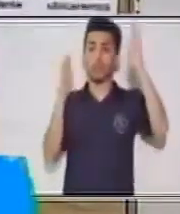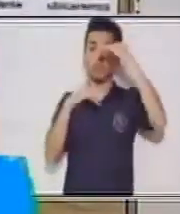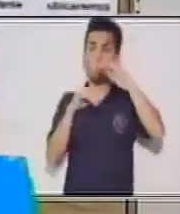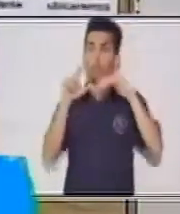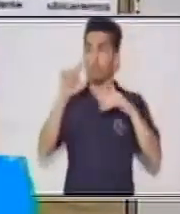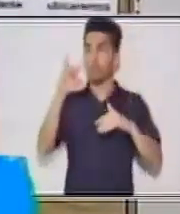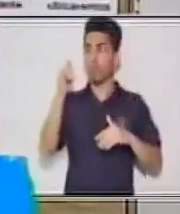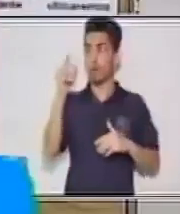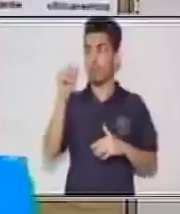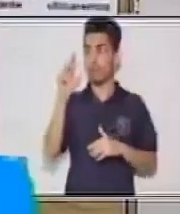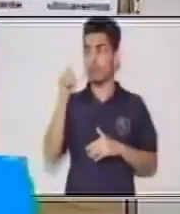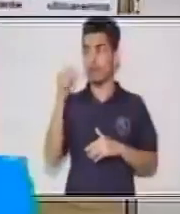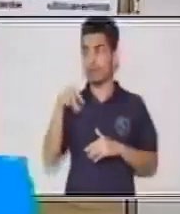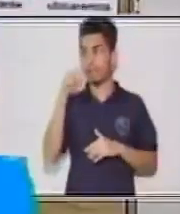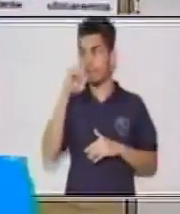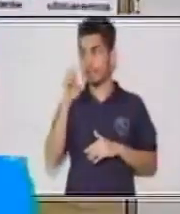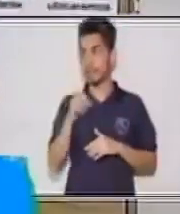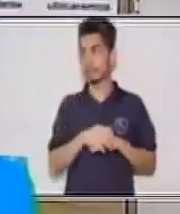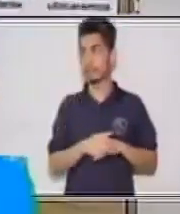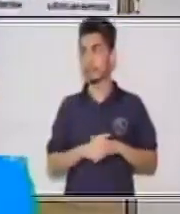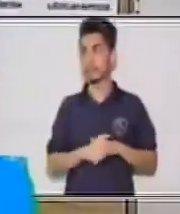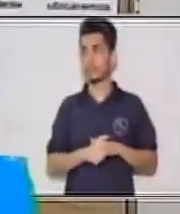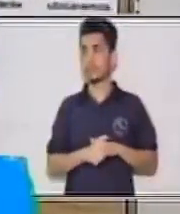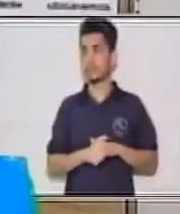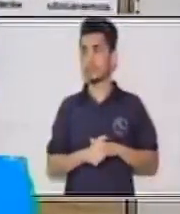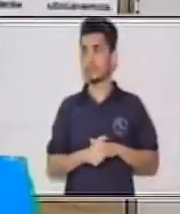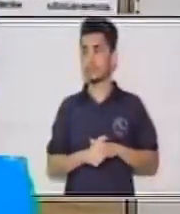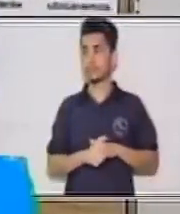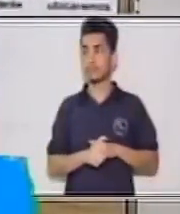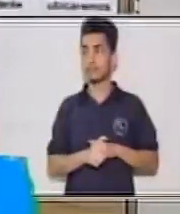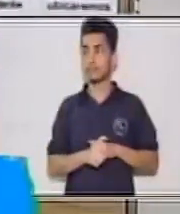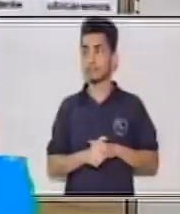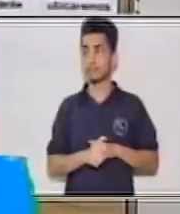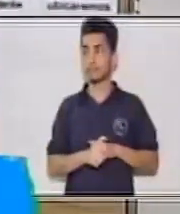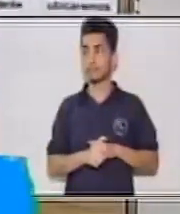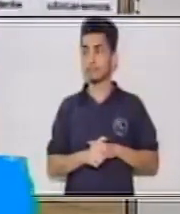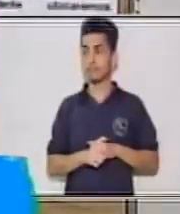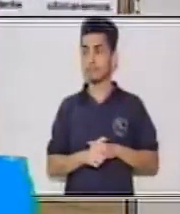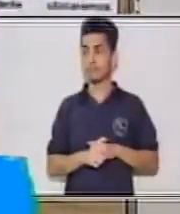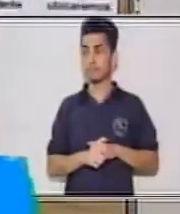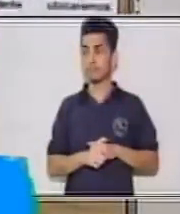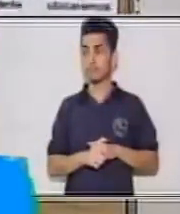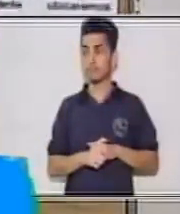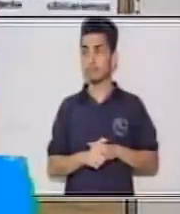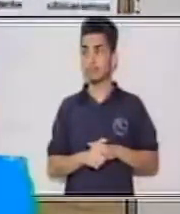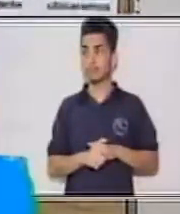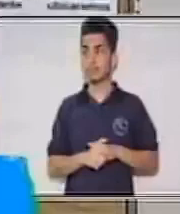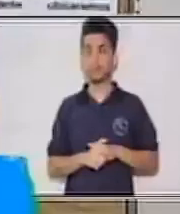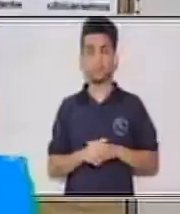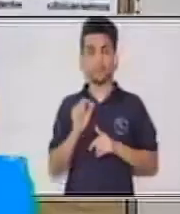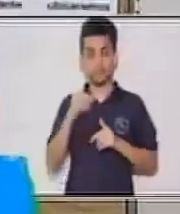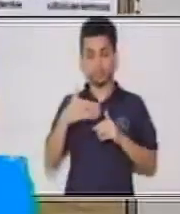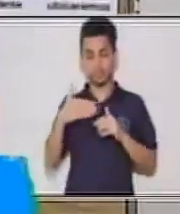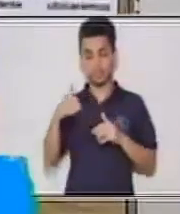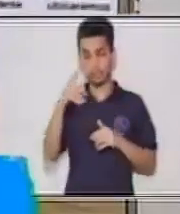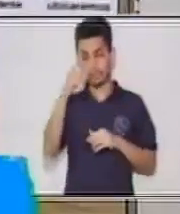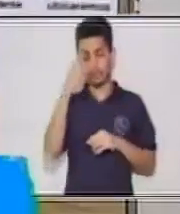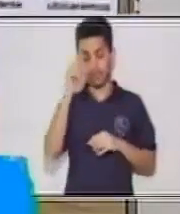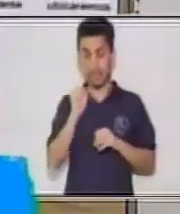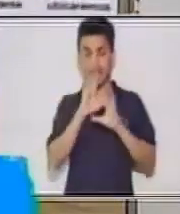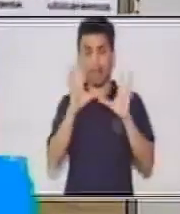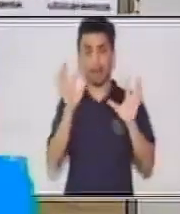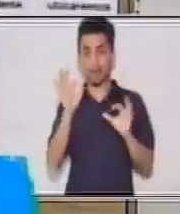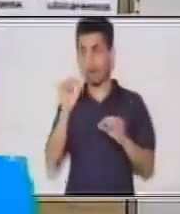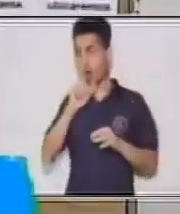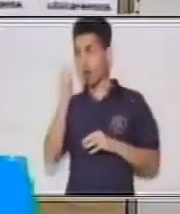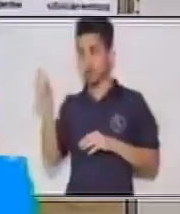hagamos este otro que tenemos acá. Ya lo vamos a hacer un poquito más rapidito porque ustedes ya tienen claro cómo ubicar los puntos.